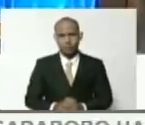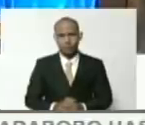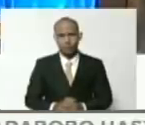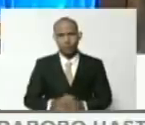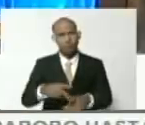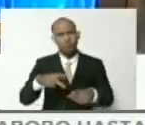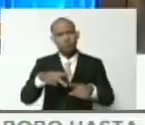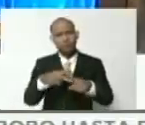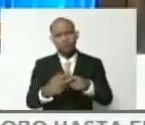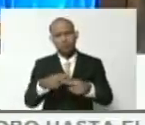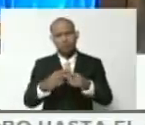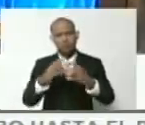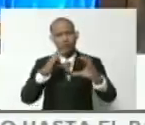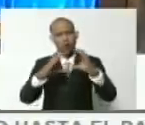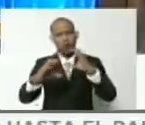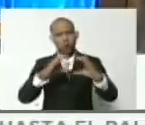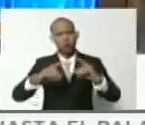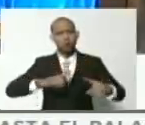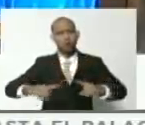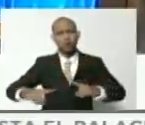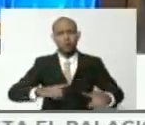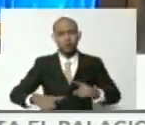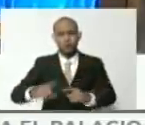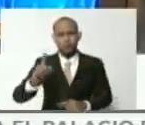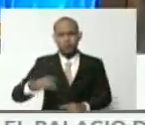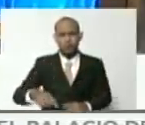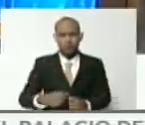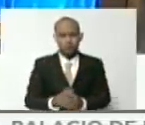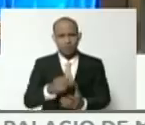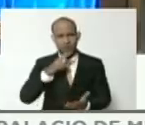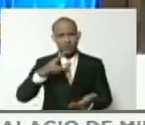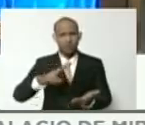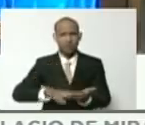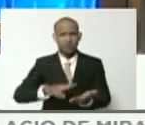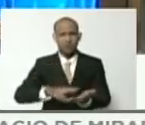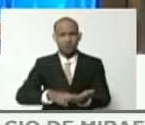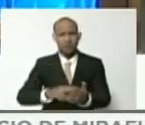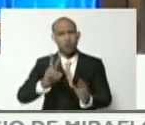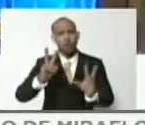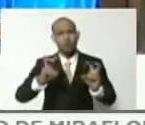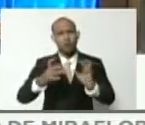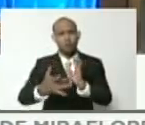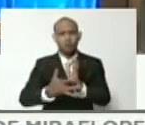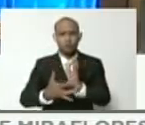mecanismos de comunicación y coordinación verdaderamente innovadores.